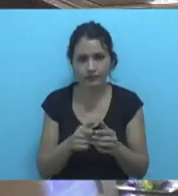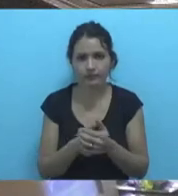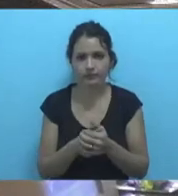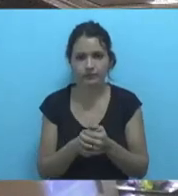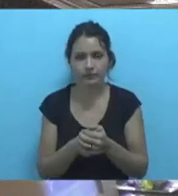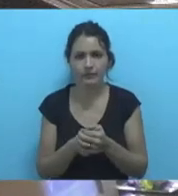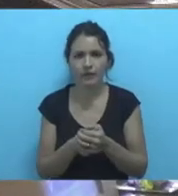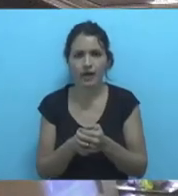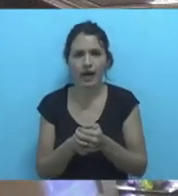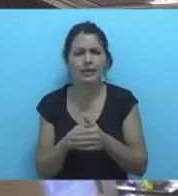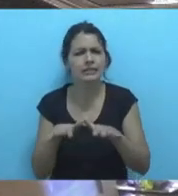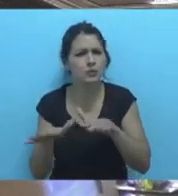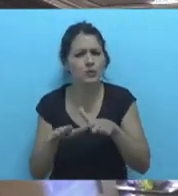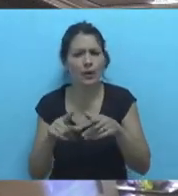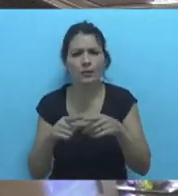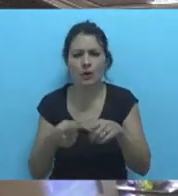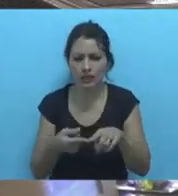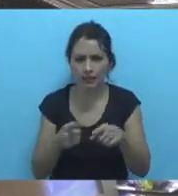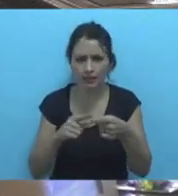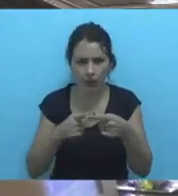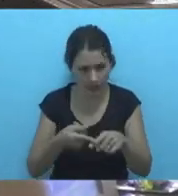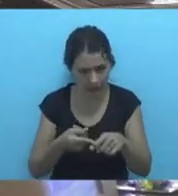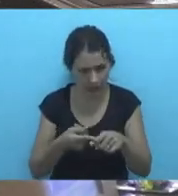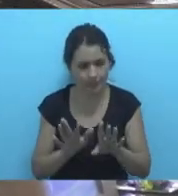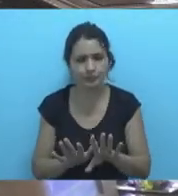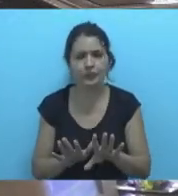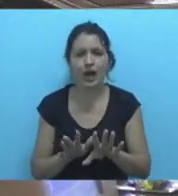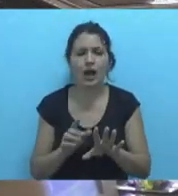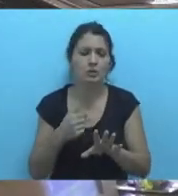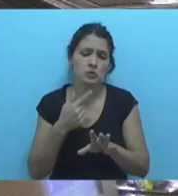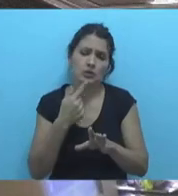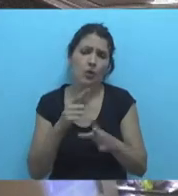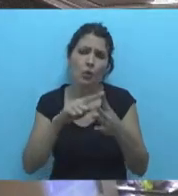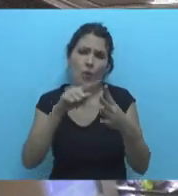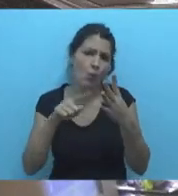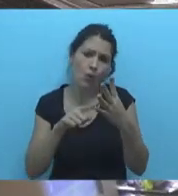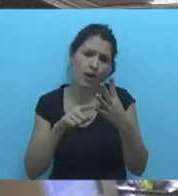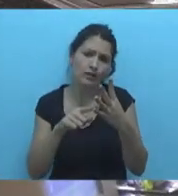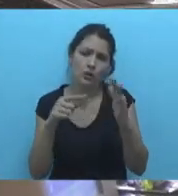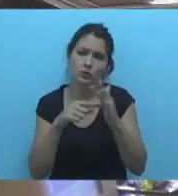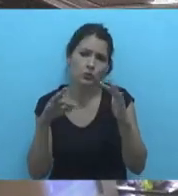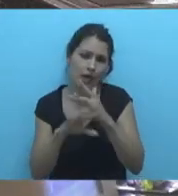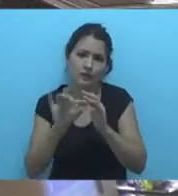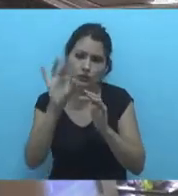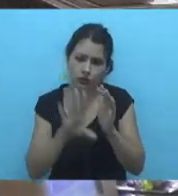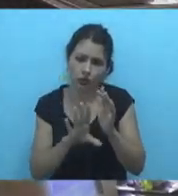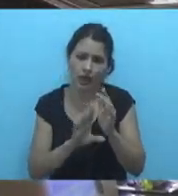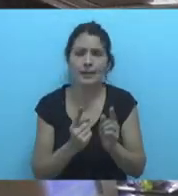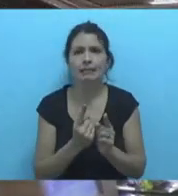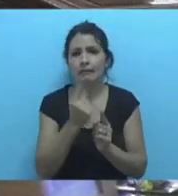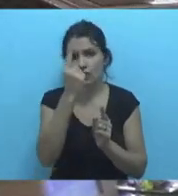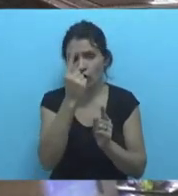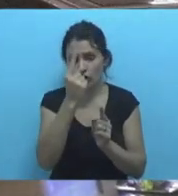del departamento que representan casi el 80% de los habitantes del departamento San Cristóbal, se da